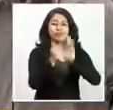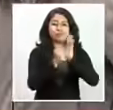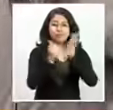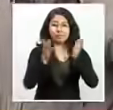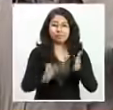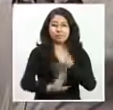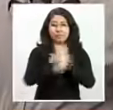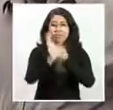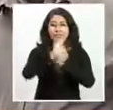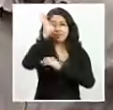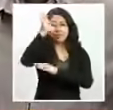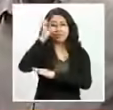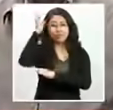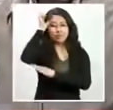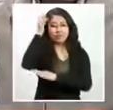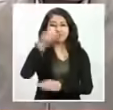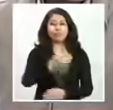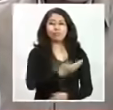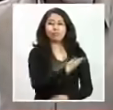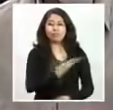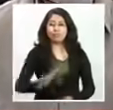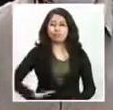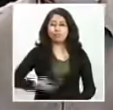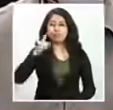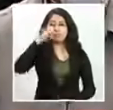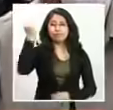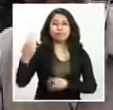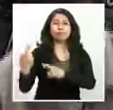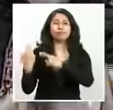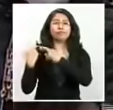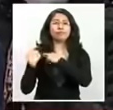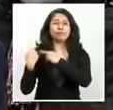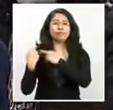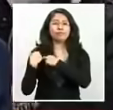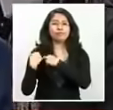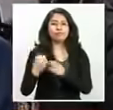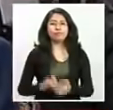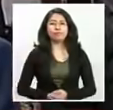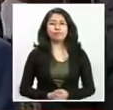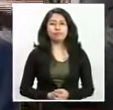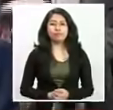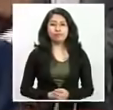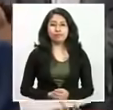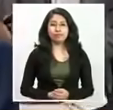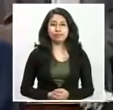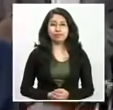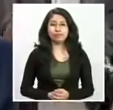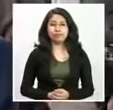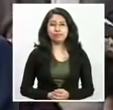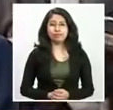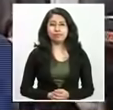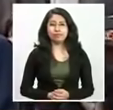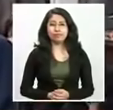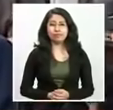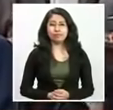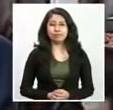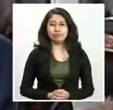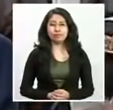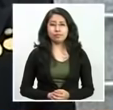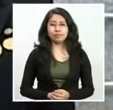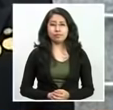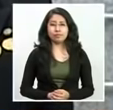del Estado a cargo del Presidente Constitucional del Estado Plurinacional de Bolivia, hermano Luis Alberto Arce Catacora.